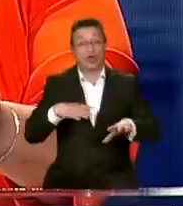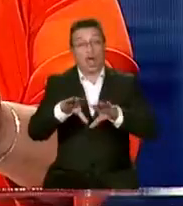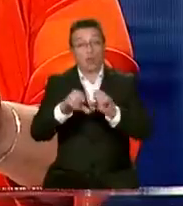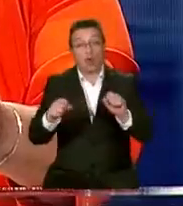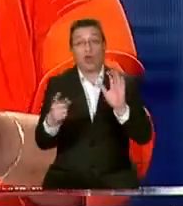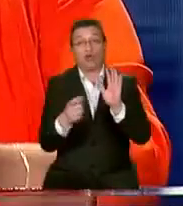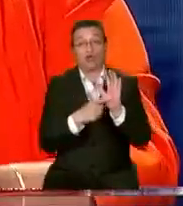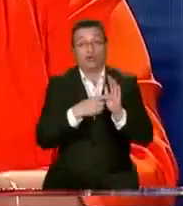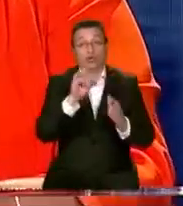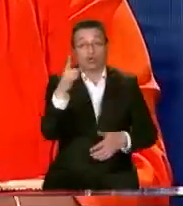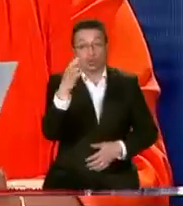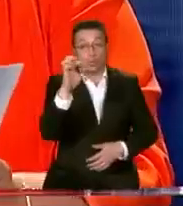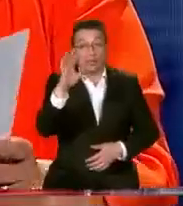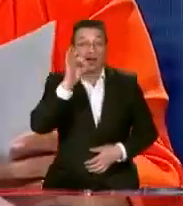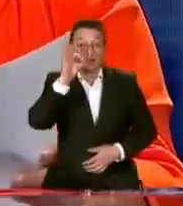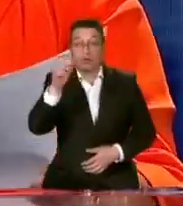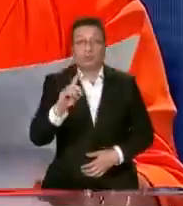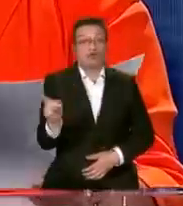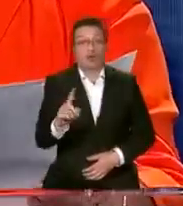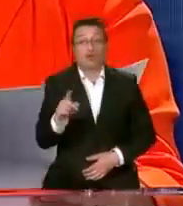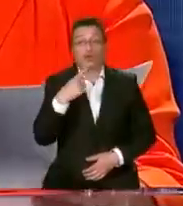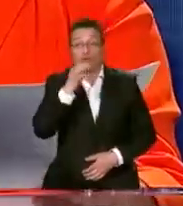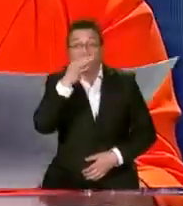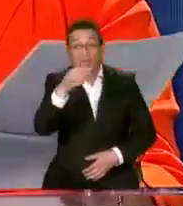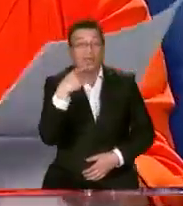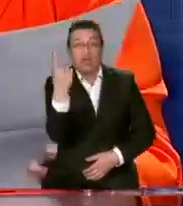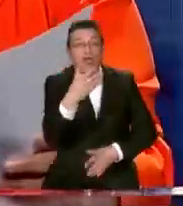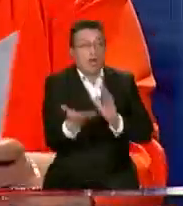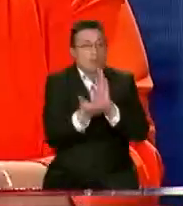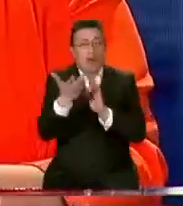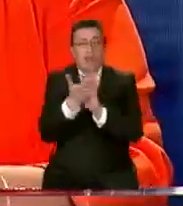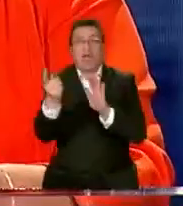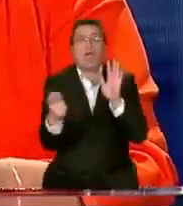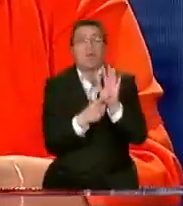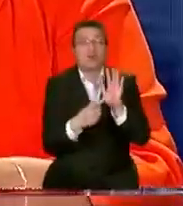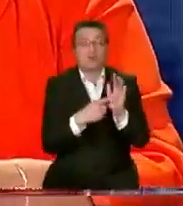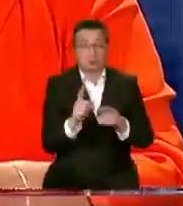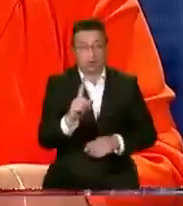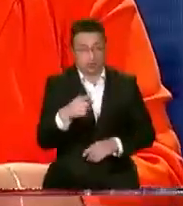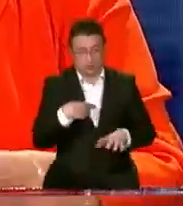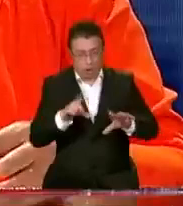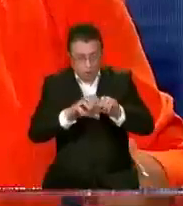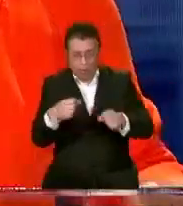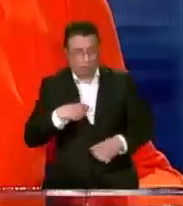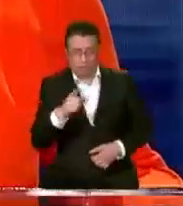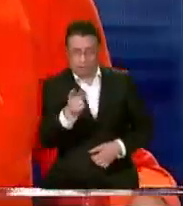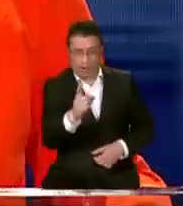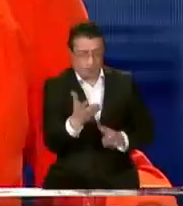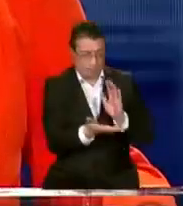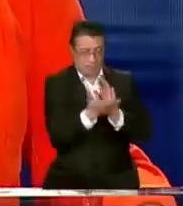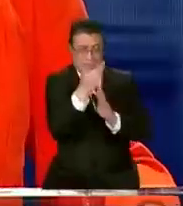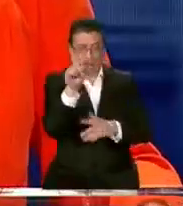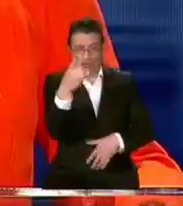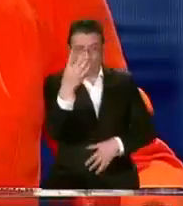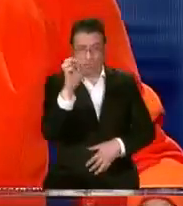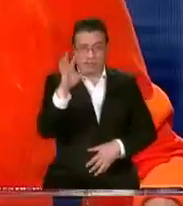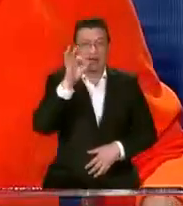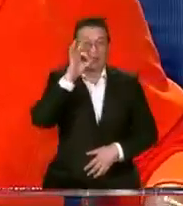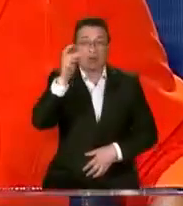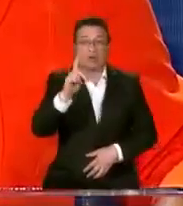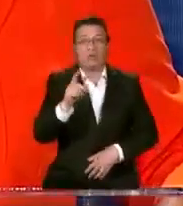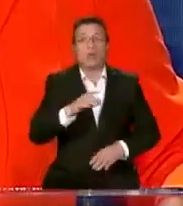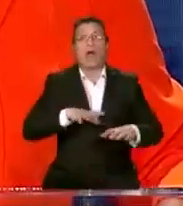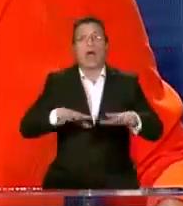con el impuesto a los superricos. O sea, que están todos diciendo que hay que subir impuestos. Los impuestos son medios. ¿No están de acuerdo? No, fines, no estoy de acuerdo. Creo que hay que subir impuestos a